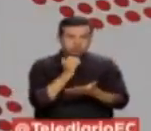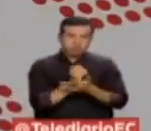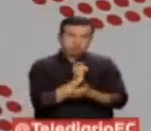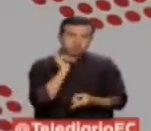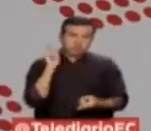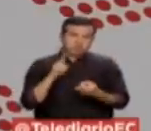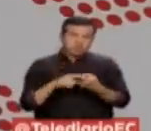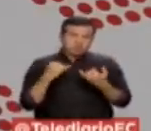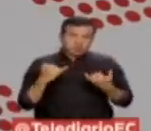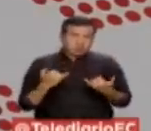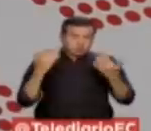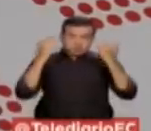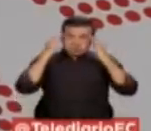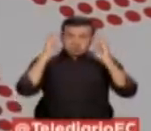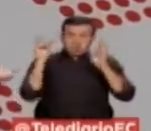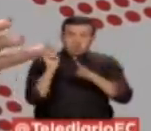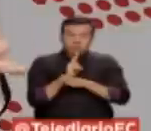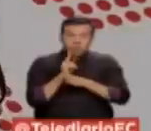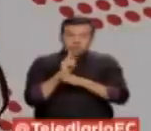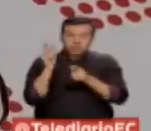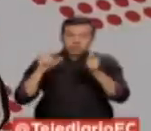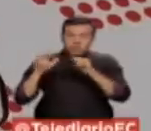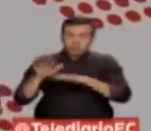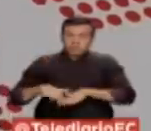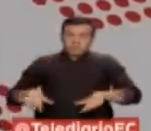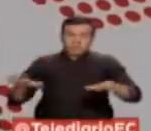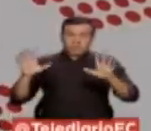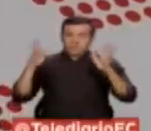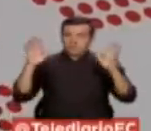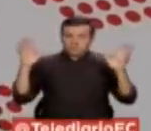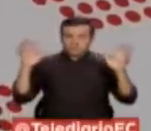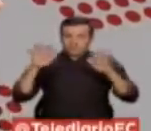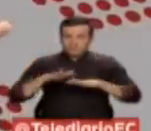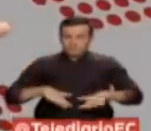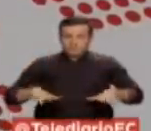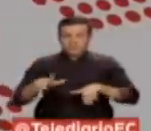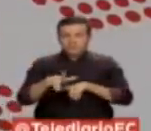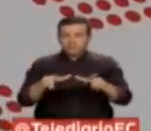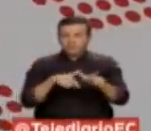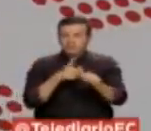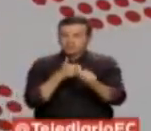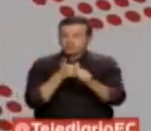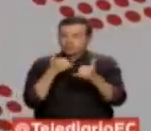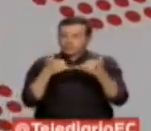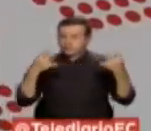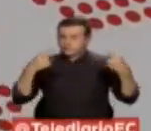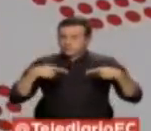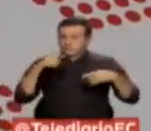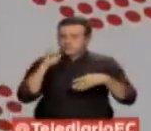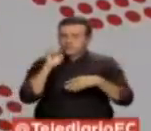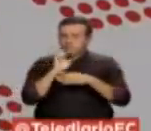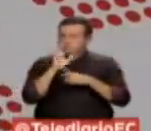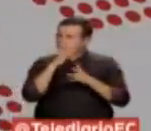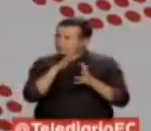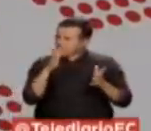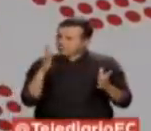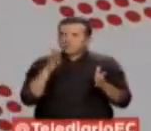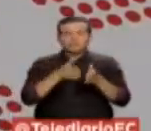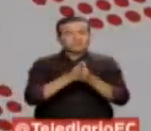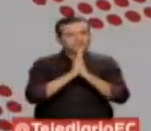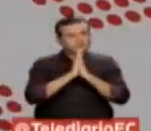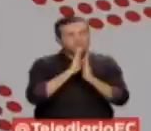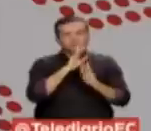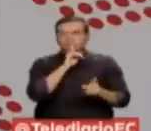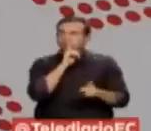todavía noticias de uso de glifosato en la zona que tiene o incidencia con nuestra frontera por supuesto hemos pedido